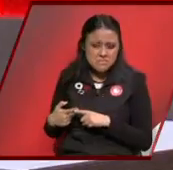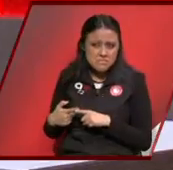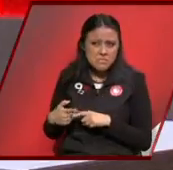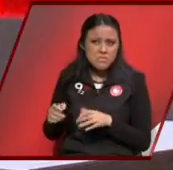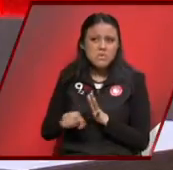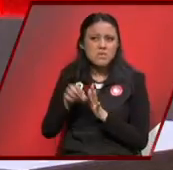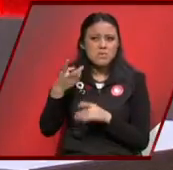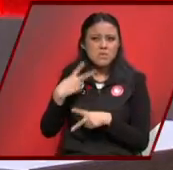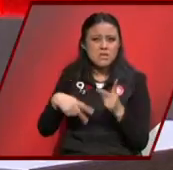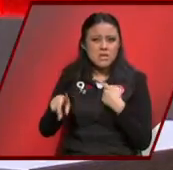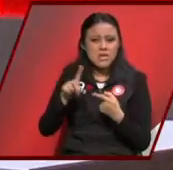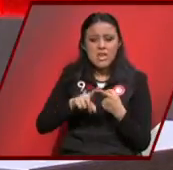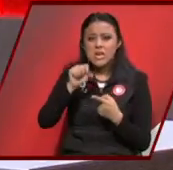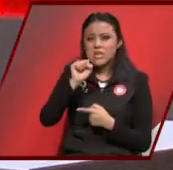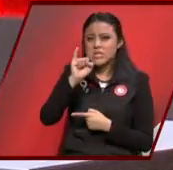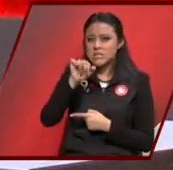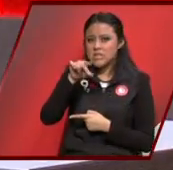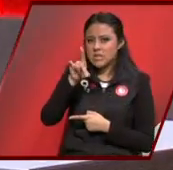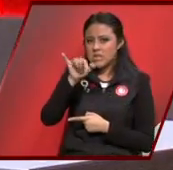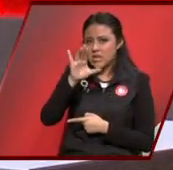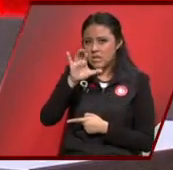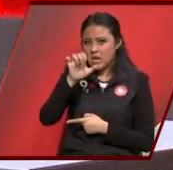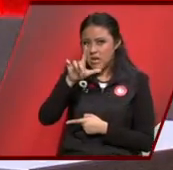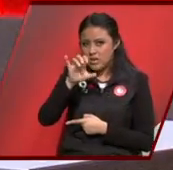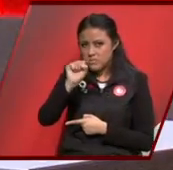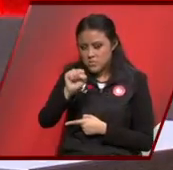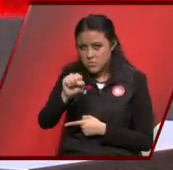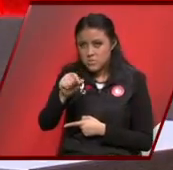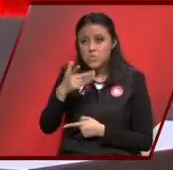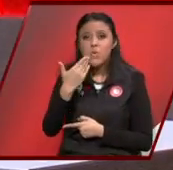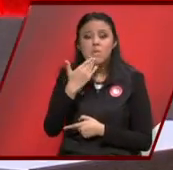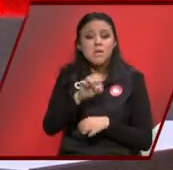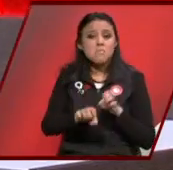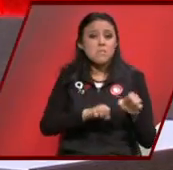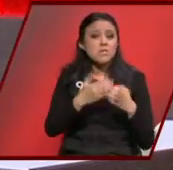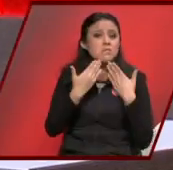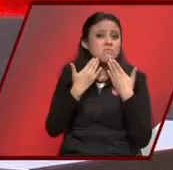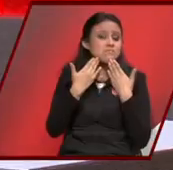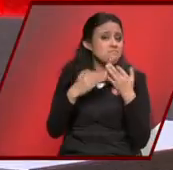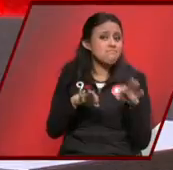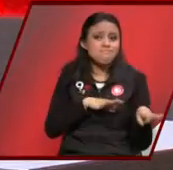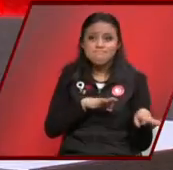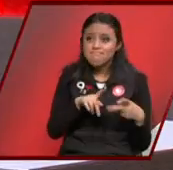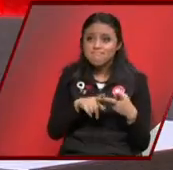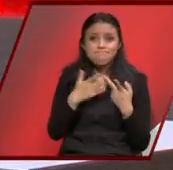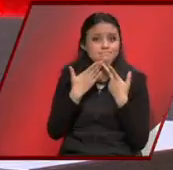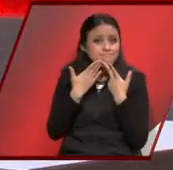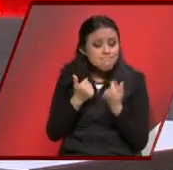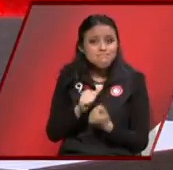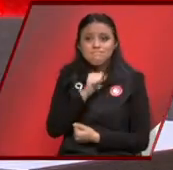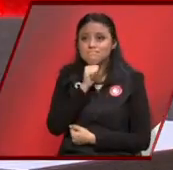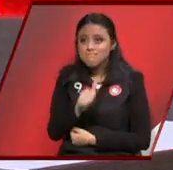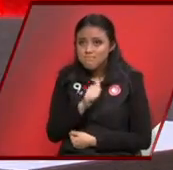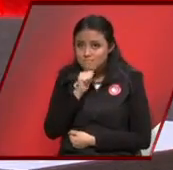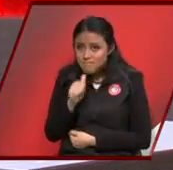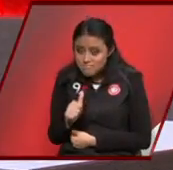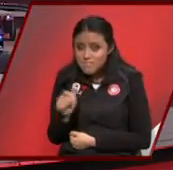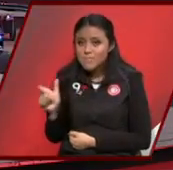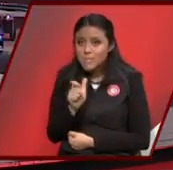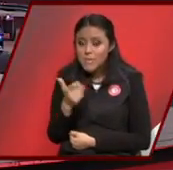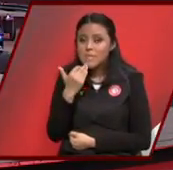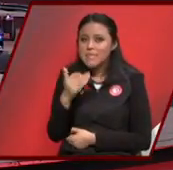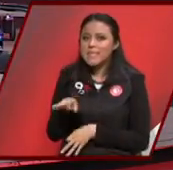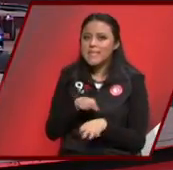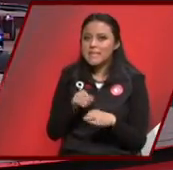porque mira, yo que vengo del sindicalismo, lo aprendí desde hace mucho, si no hay empresa, no hay trabajadores, no hay sindicato, no hay nada. A partir de que